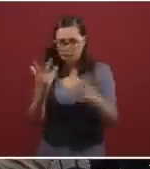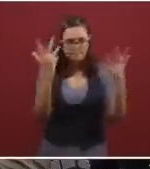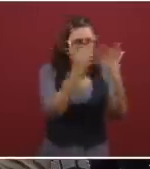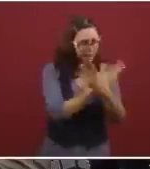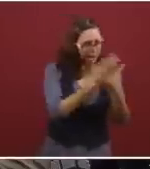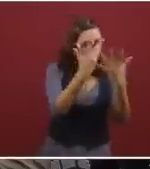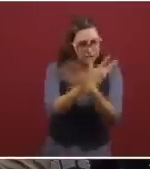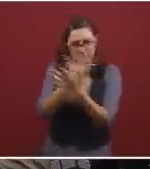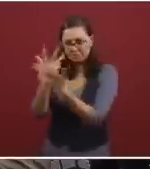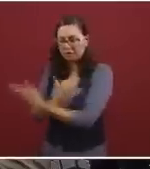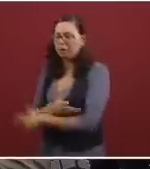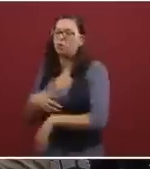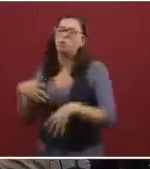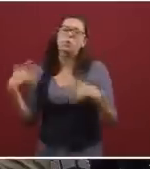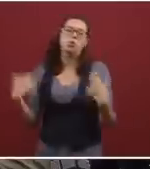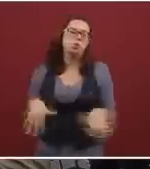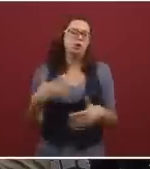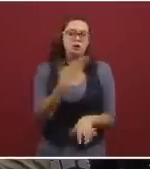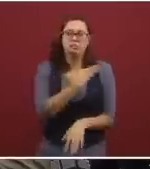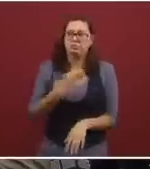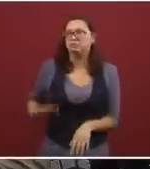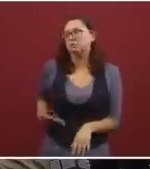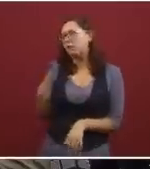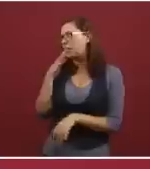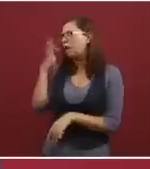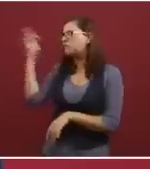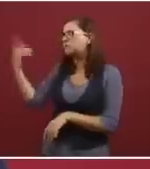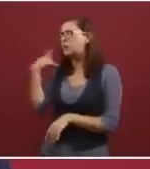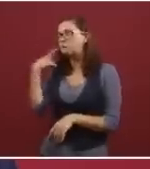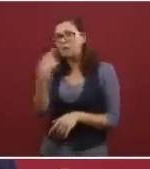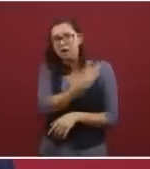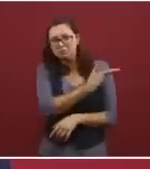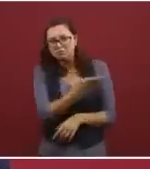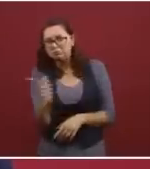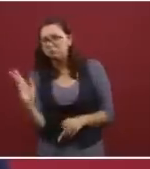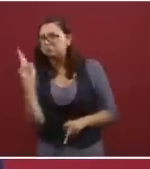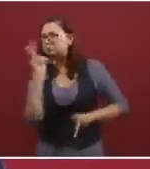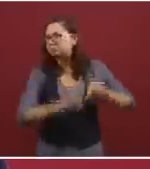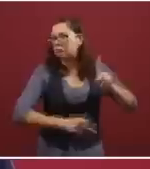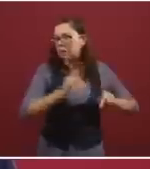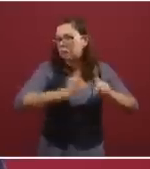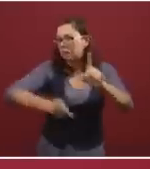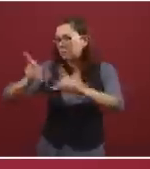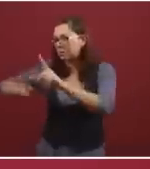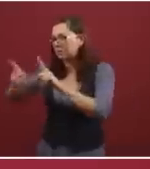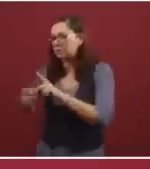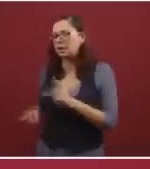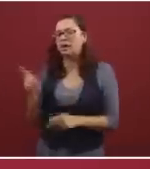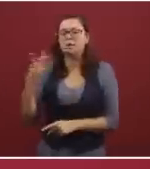República, y la instrucción fue que se conformara un equipo